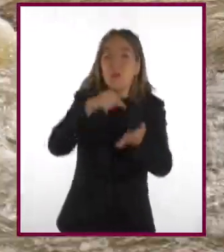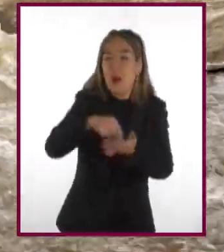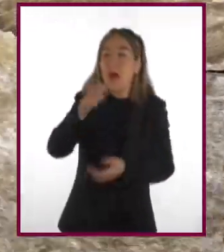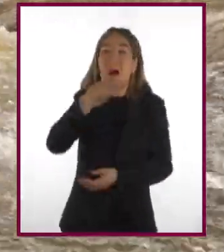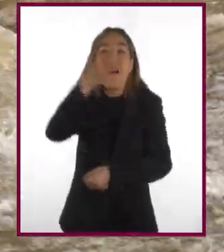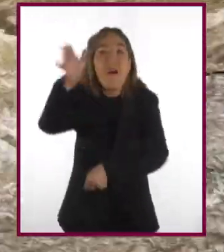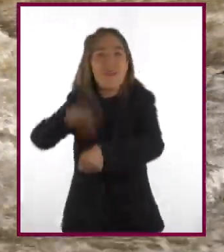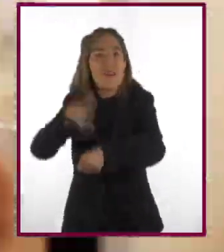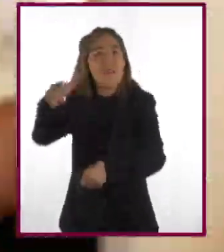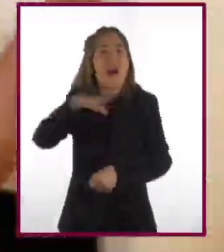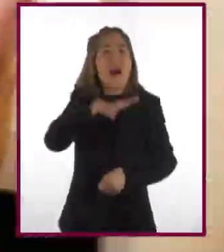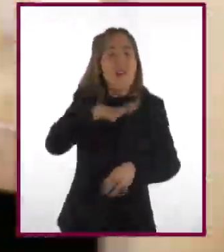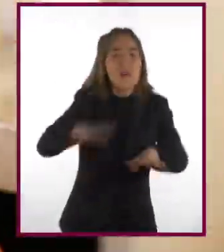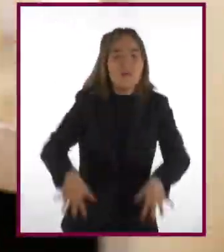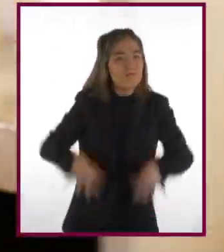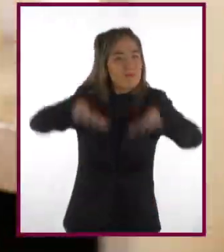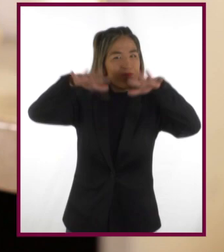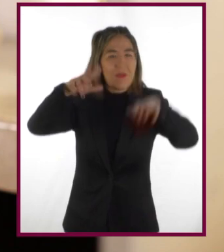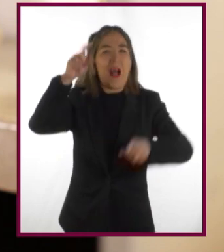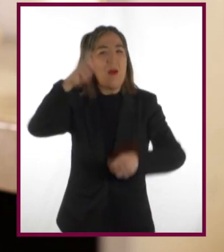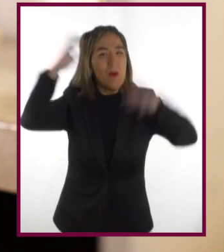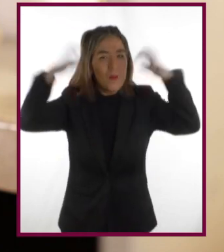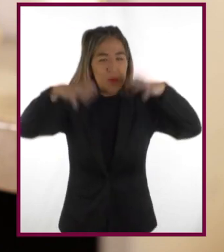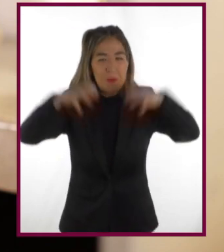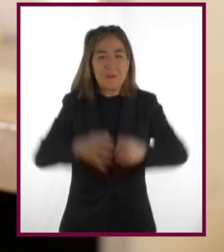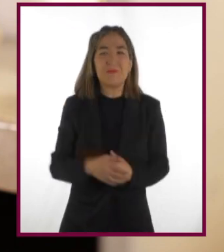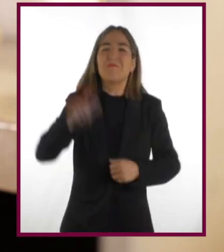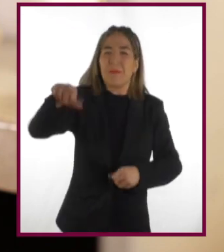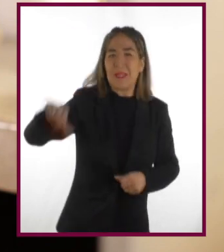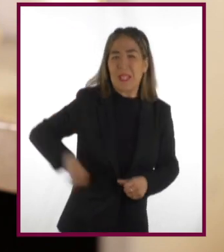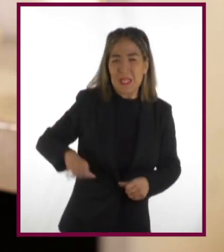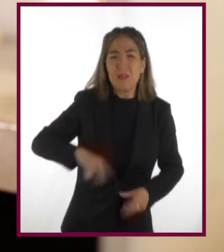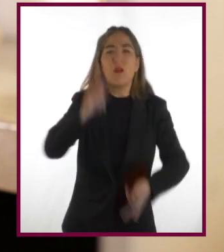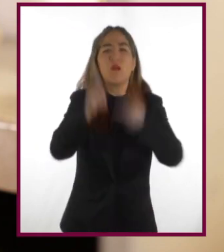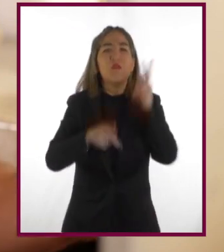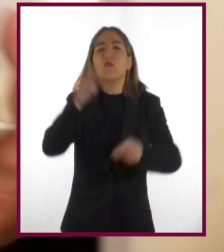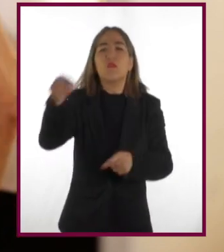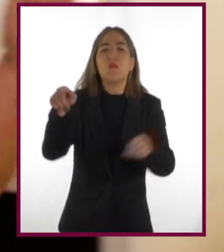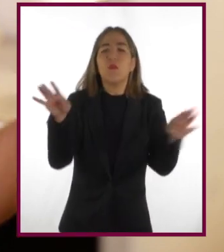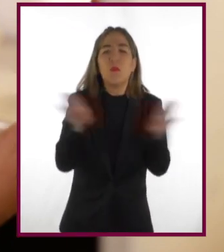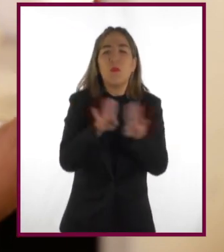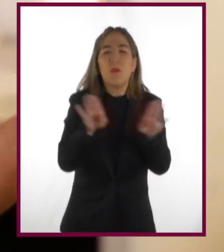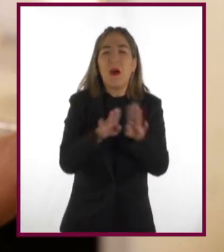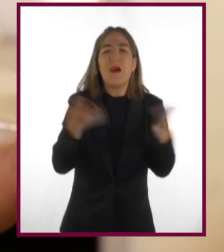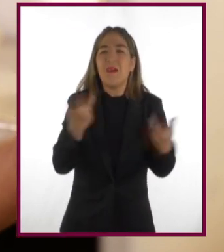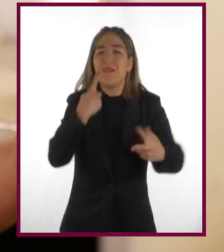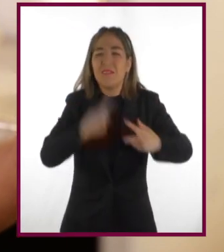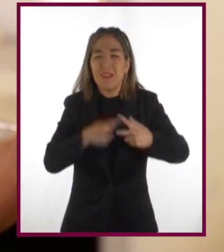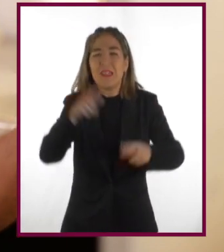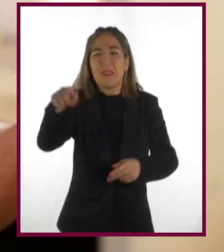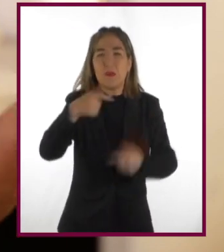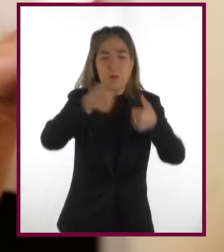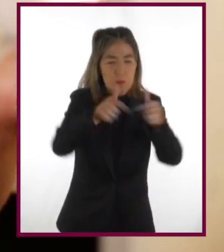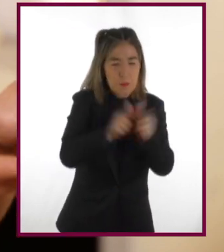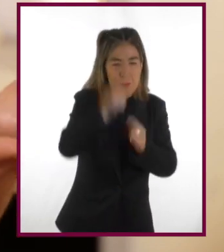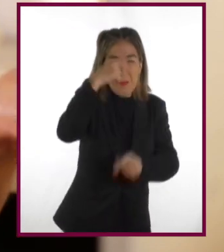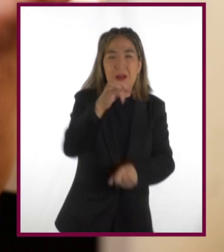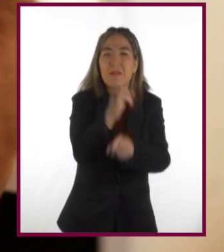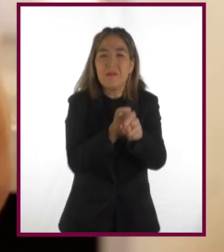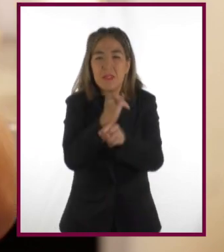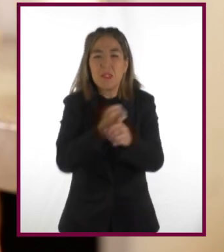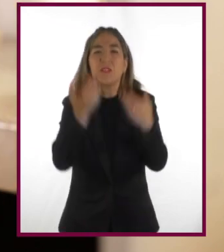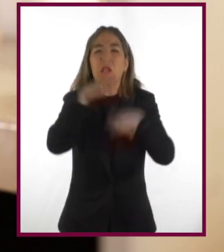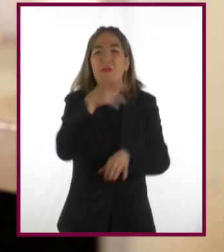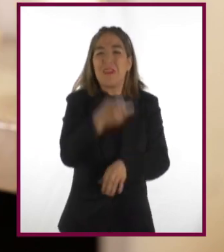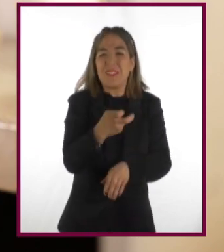posibles inundaciones. Rosana, sería muy interesante que les platicaras a los chavos de bachillerato cómo es que se trabaja en un grupo de investigación